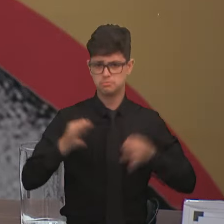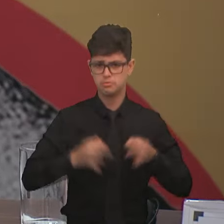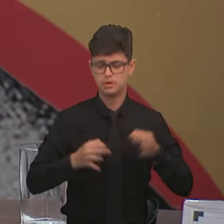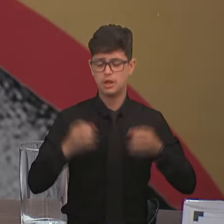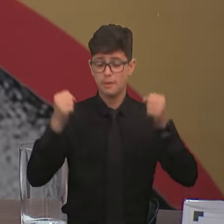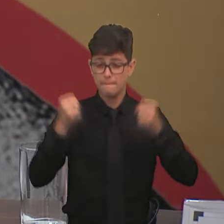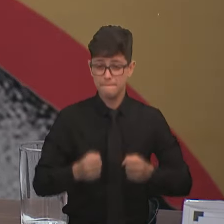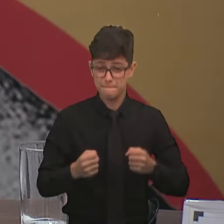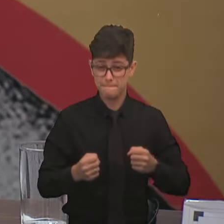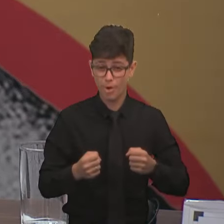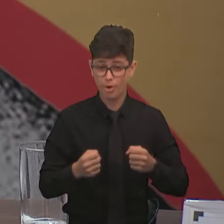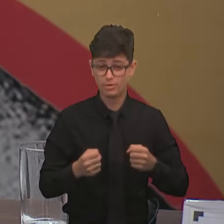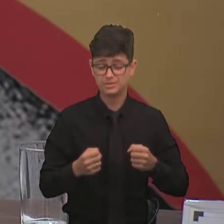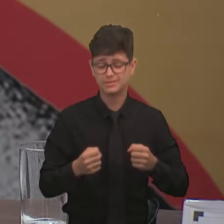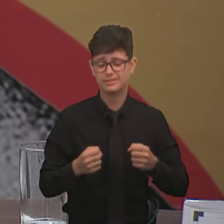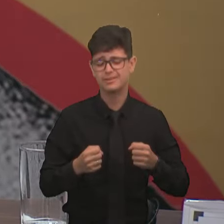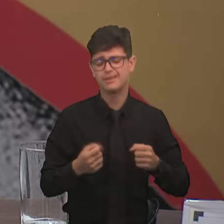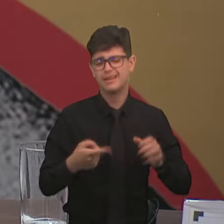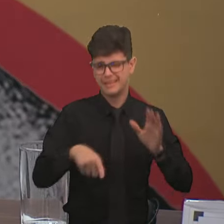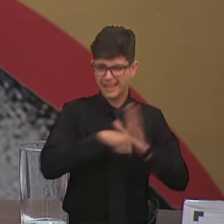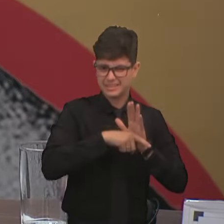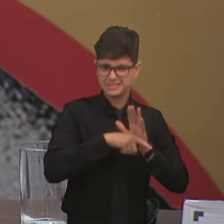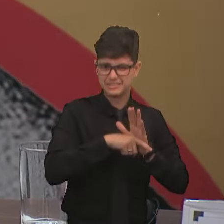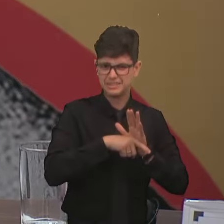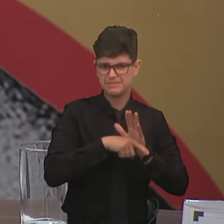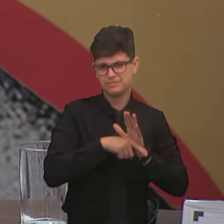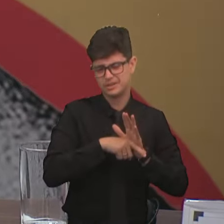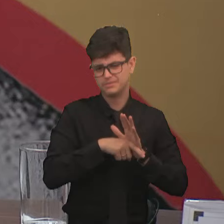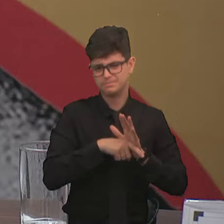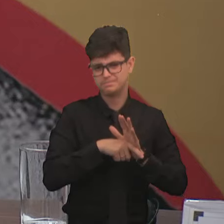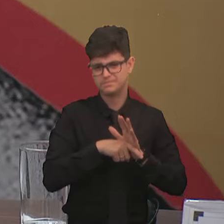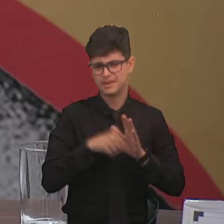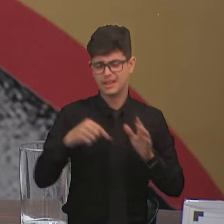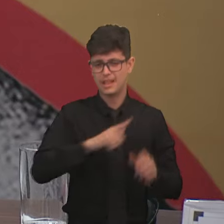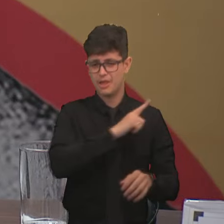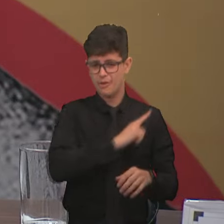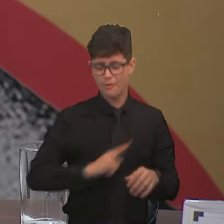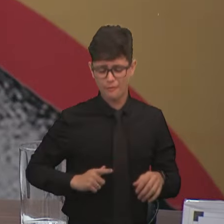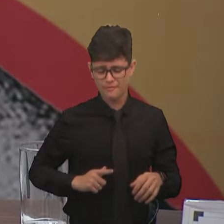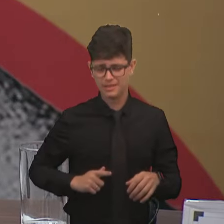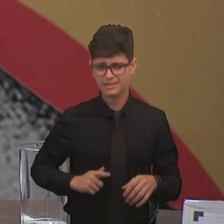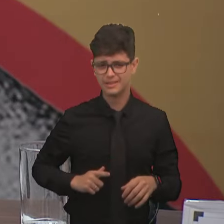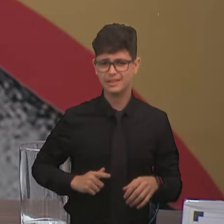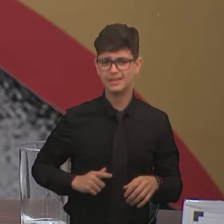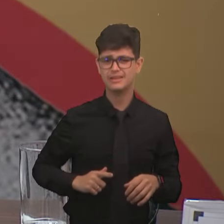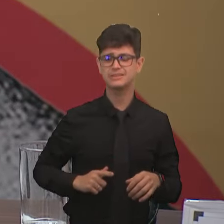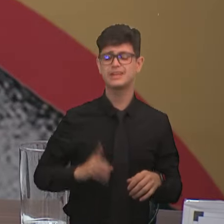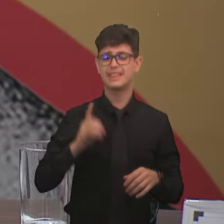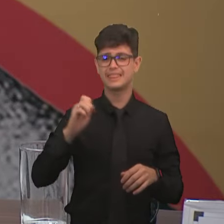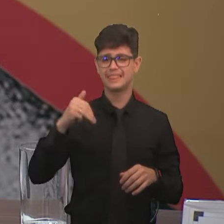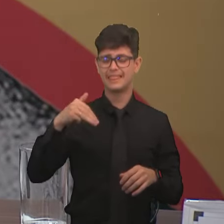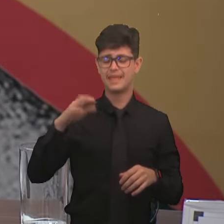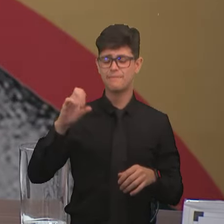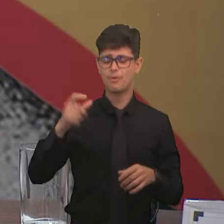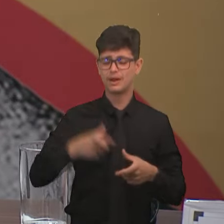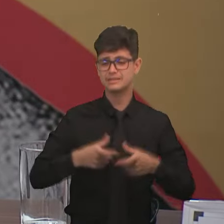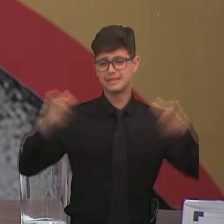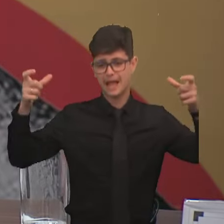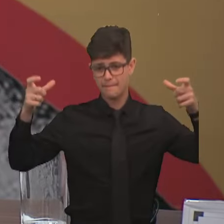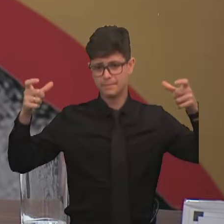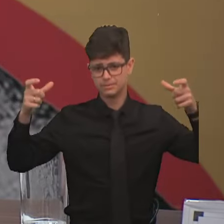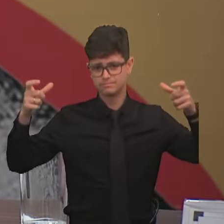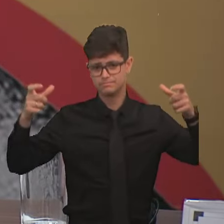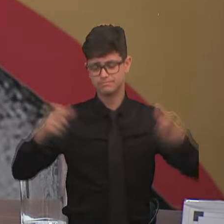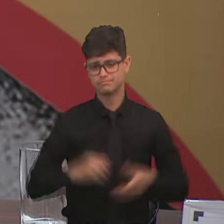afectar negativamente a varios otros derechos y también la gobernabilidad democrática de manera más amplia.